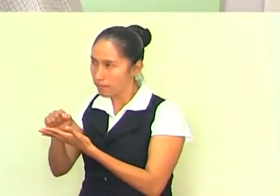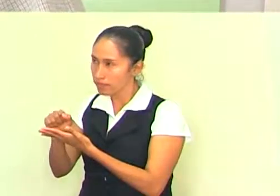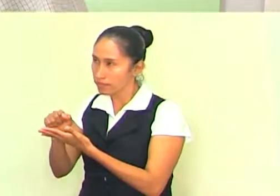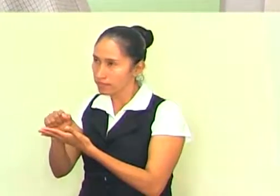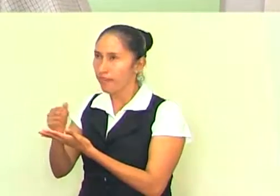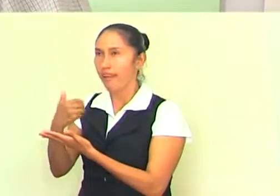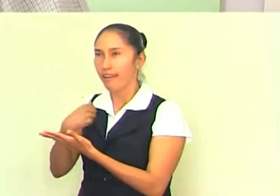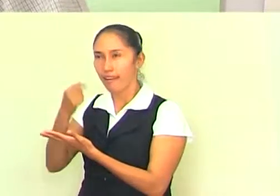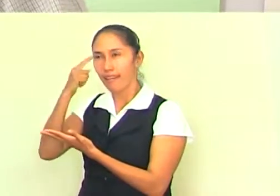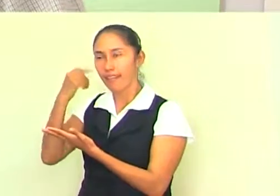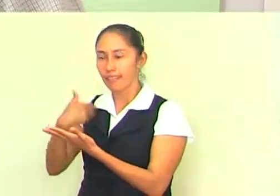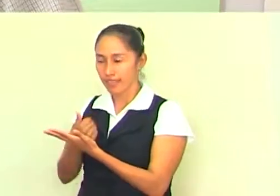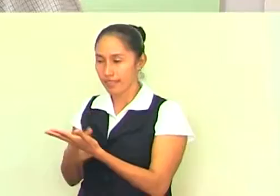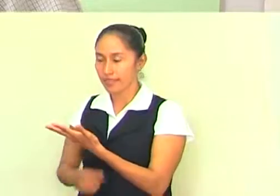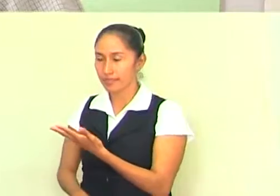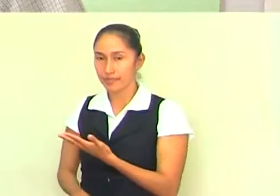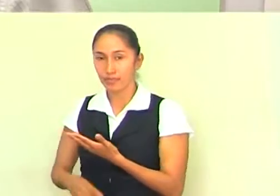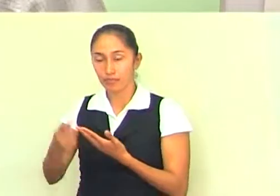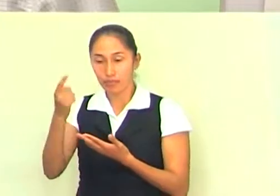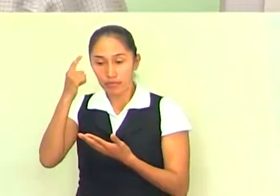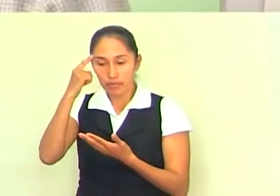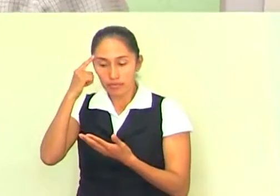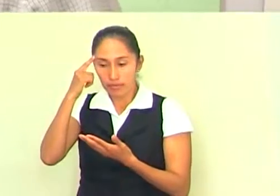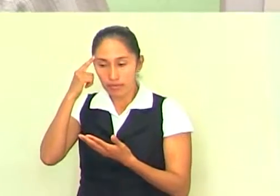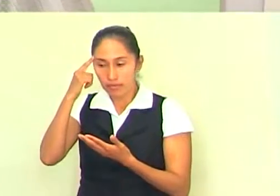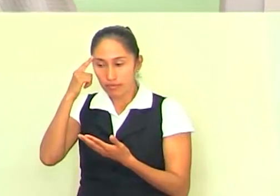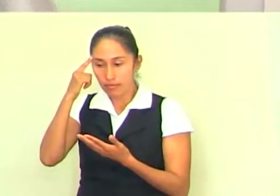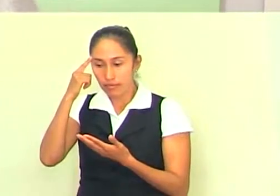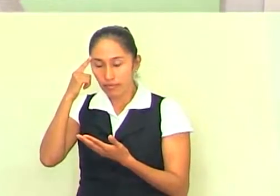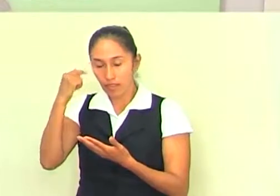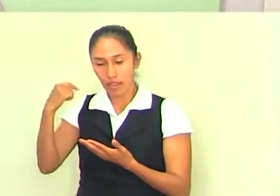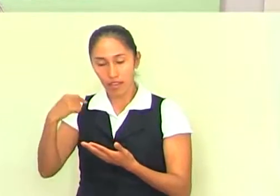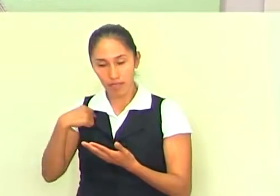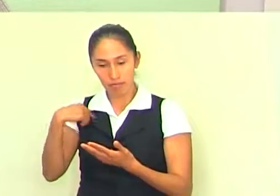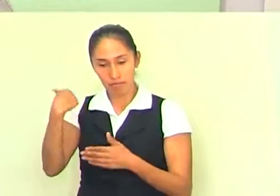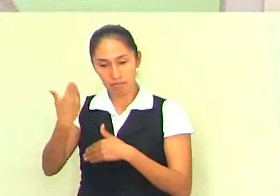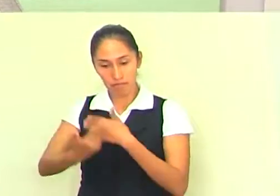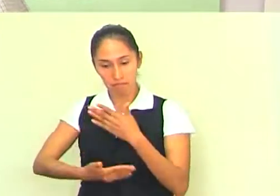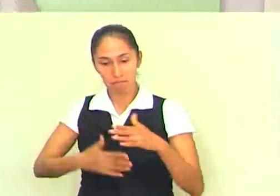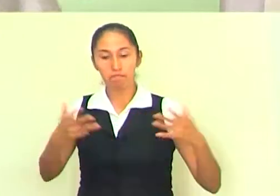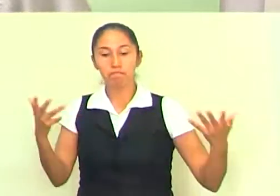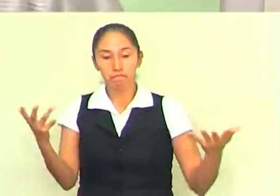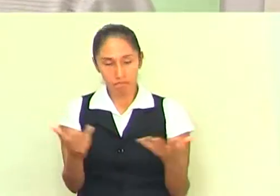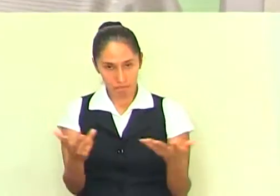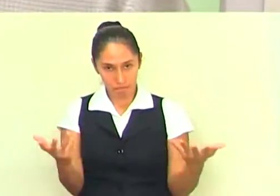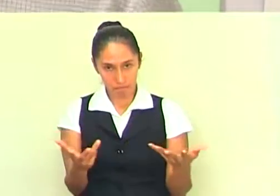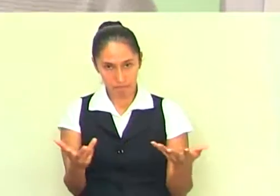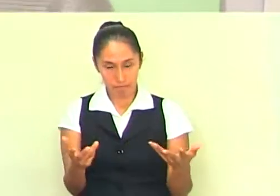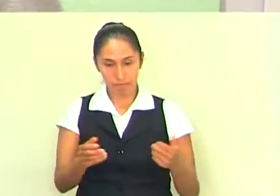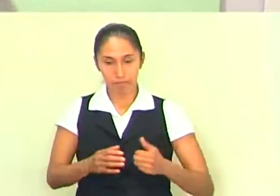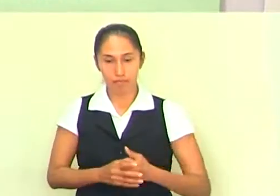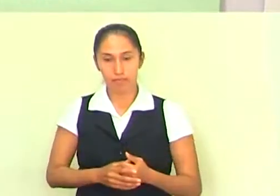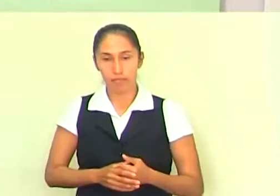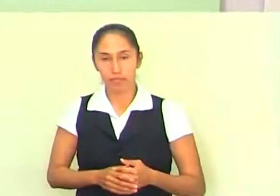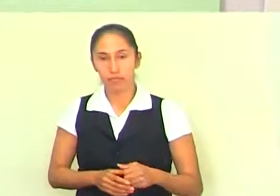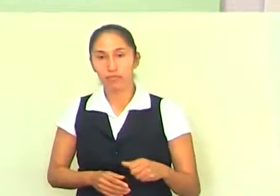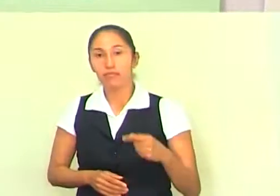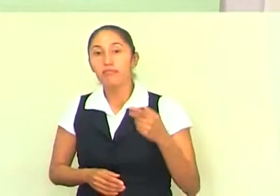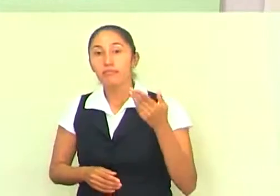lleves a tu mente para que eso empiece a guiar también tus acciones, que tus acciones